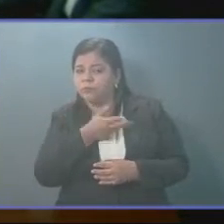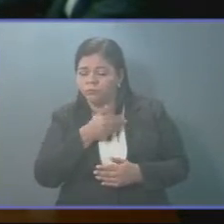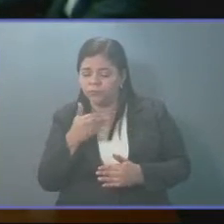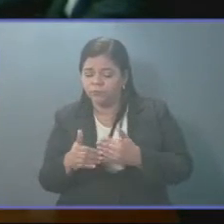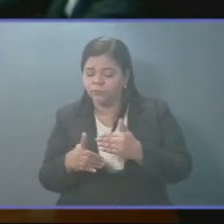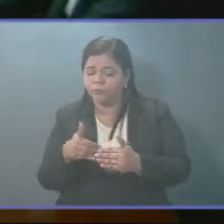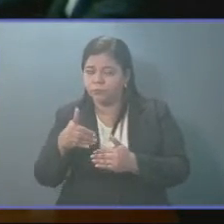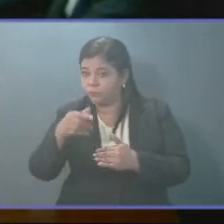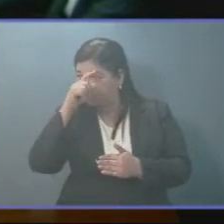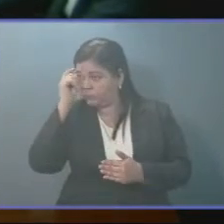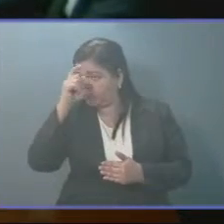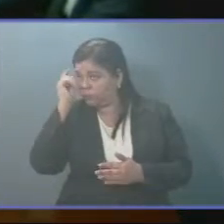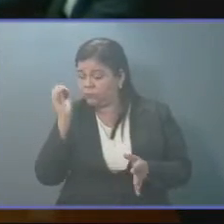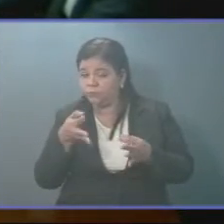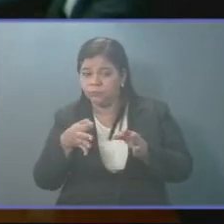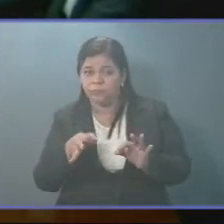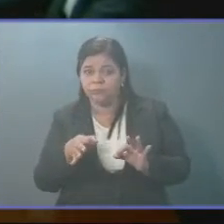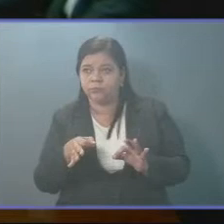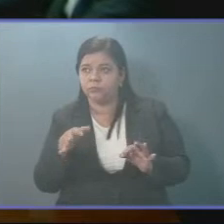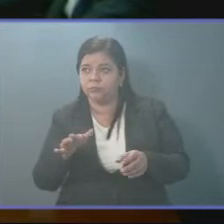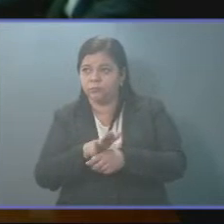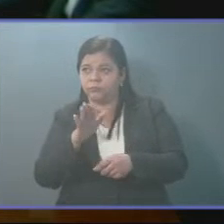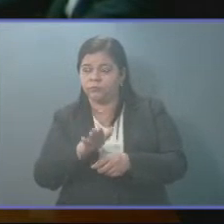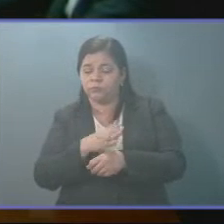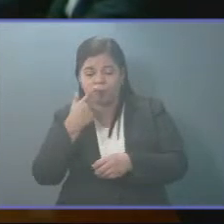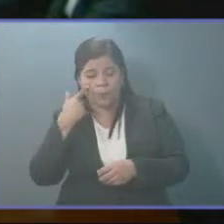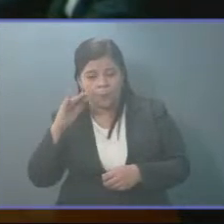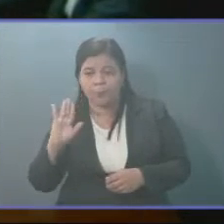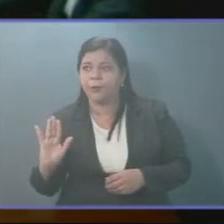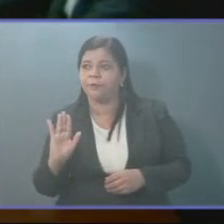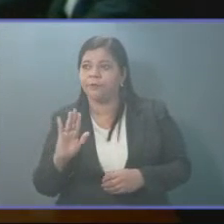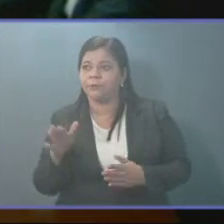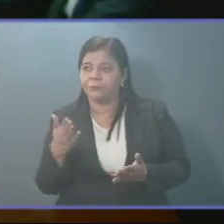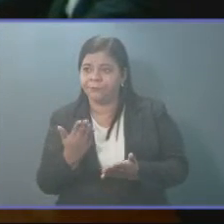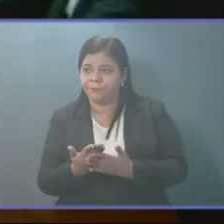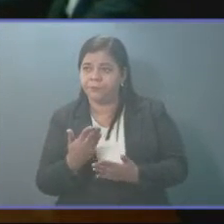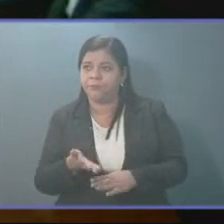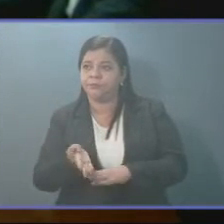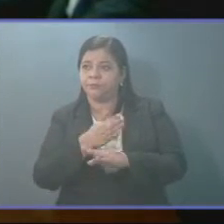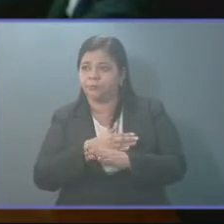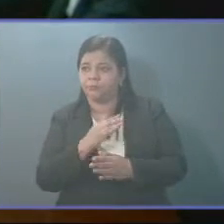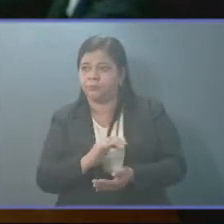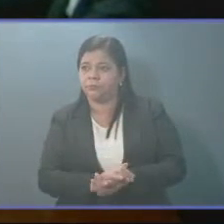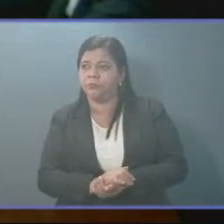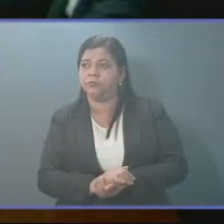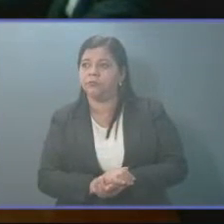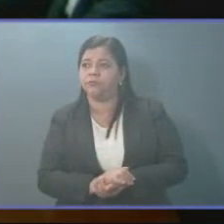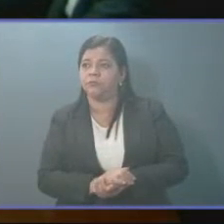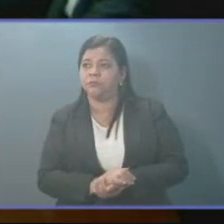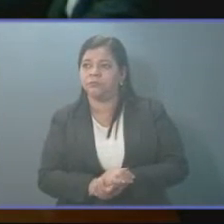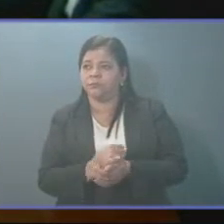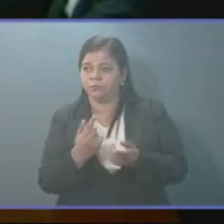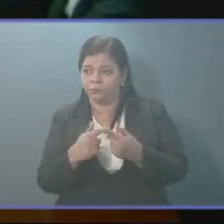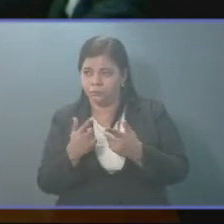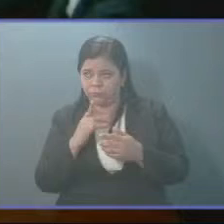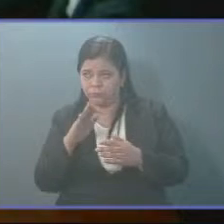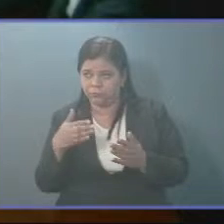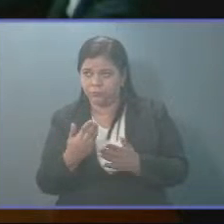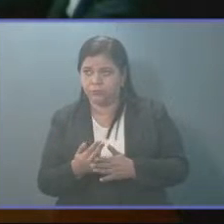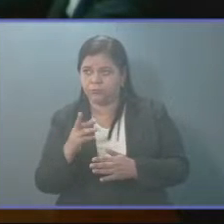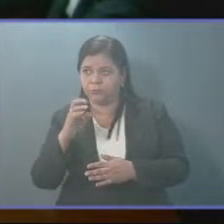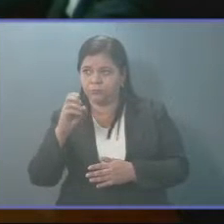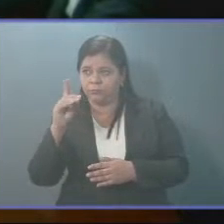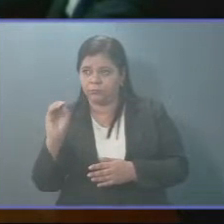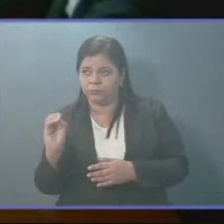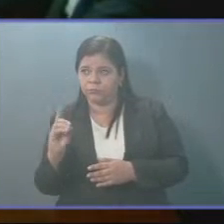laboral de forma integral, con la prueba documental aportada que van allí los reconocimientos judiciales,